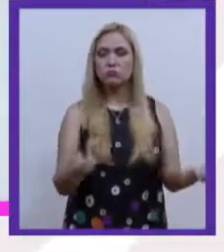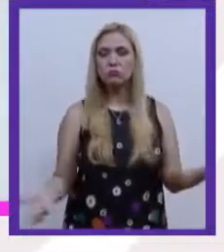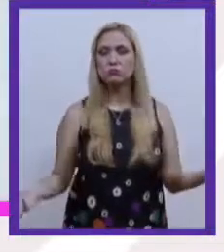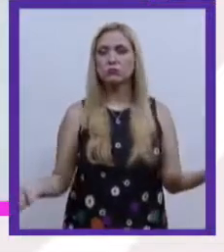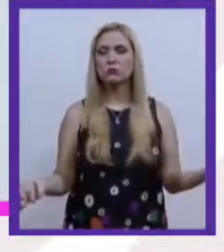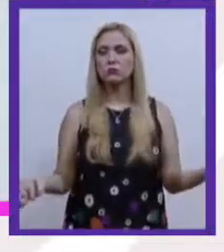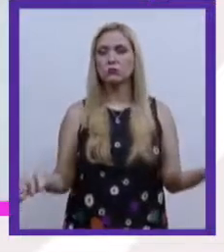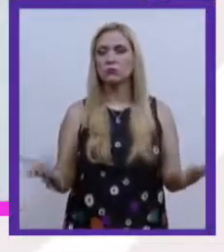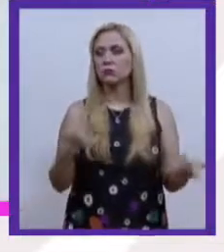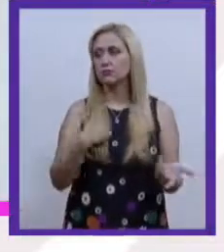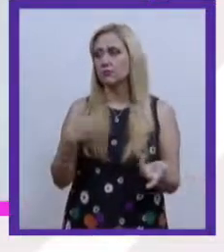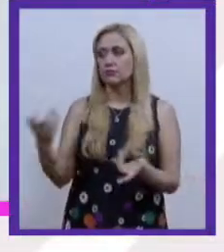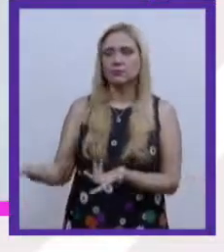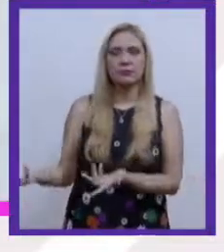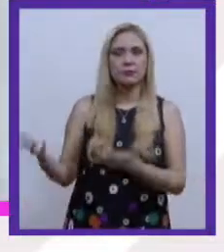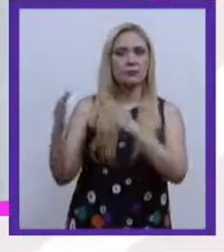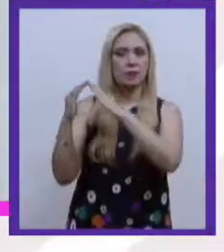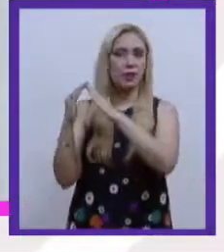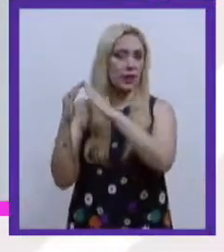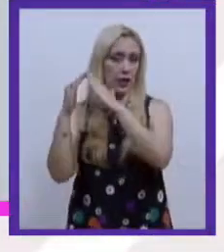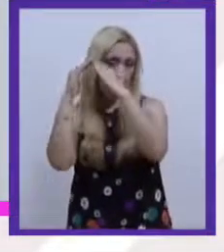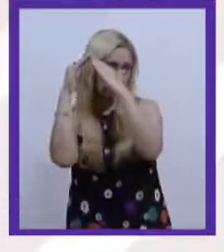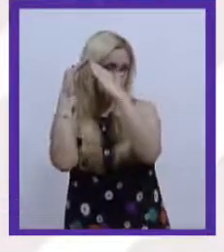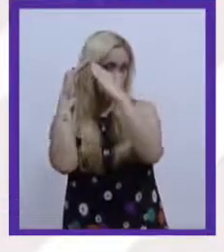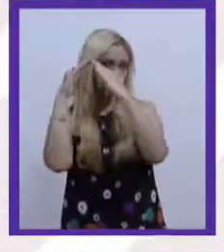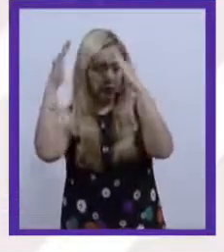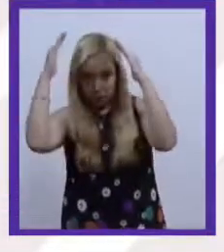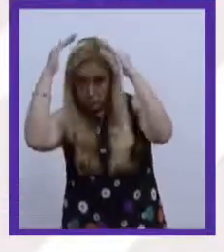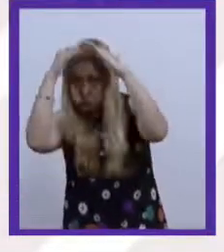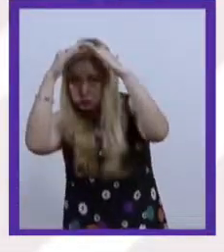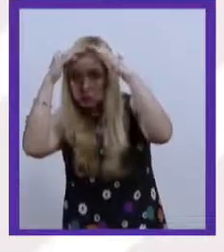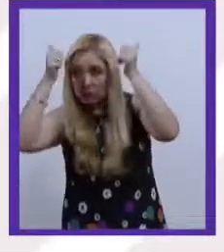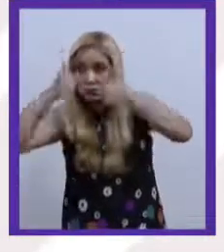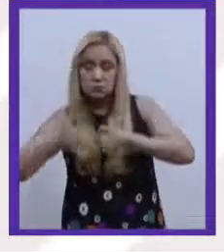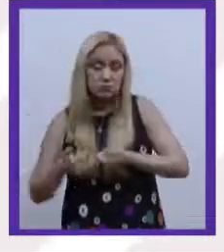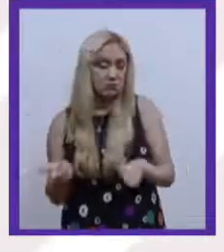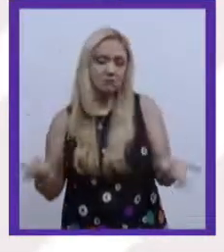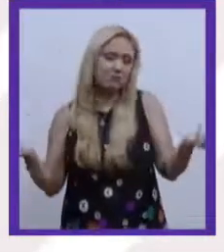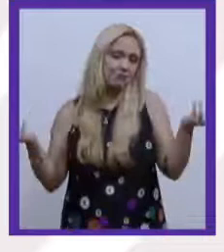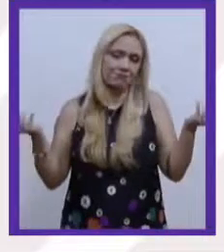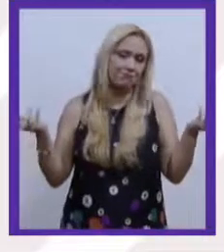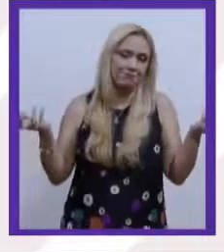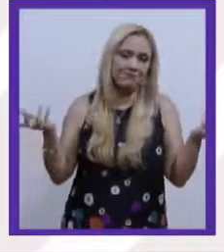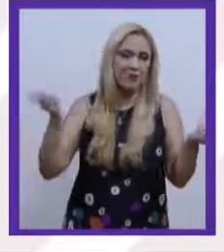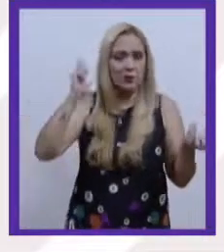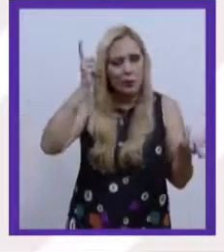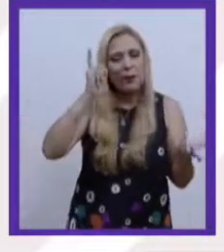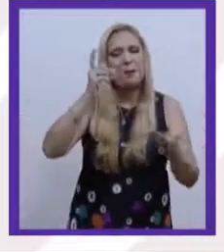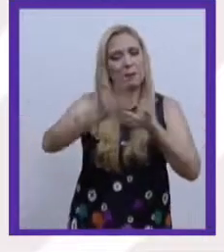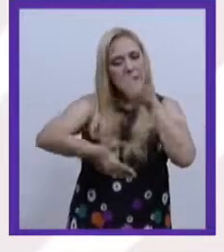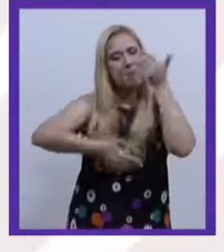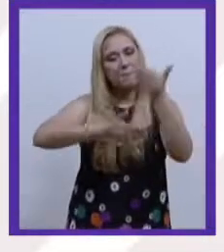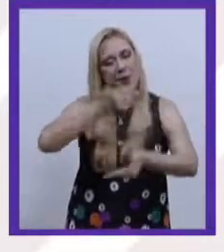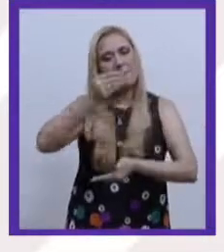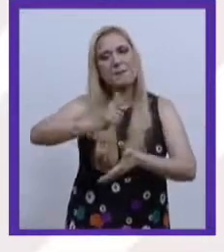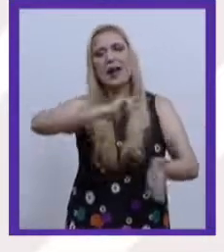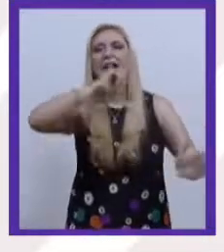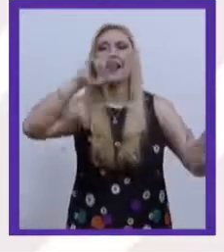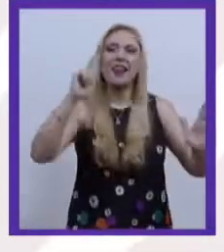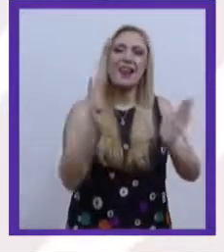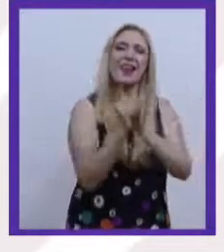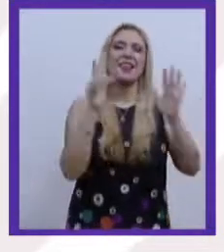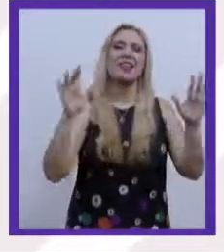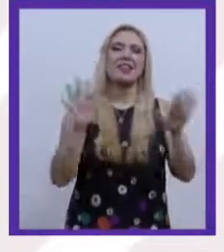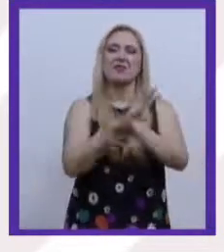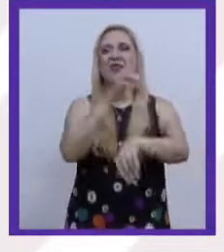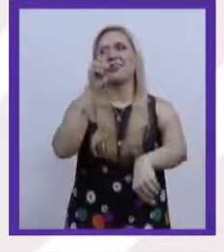vida comunitaria y no estamos solamente en estas tareas. Ojalá más adelante haremos nuestra ley para cambiar